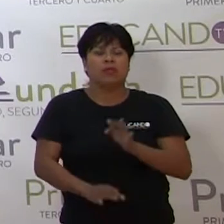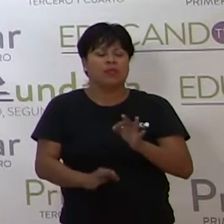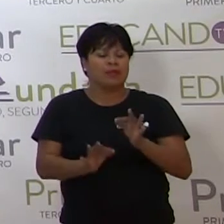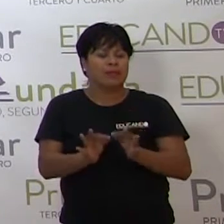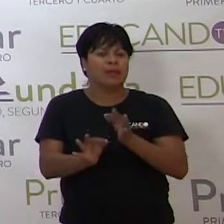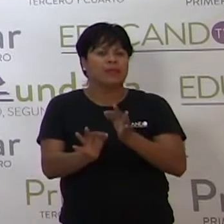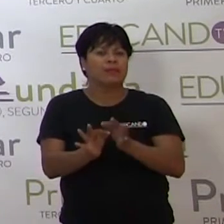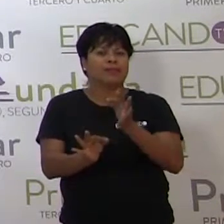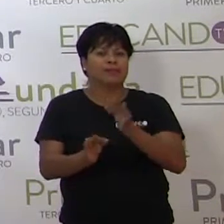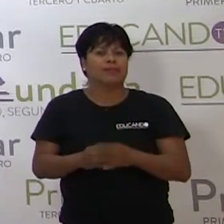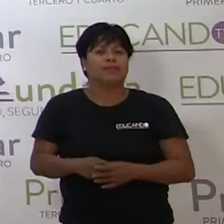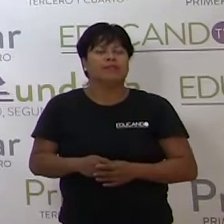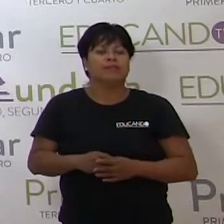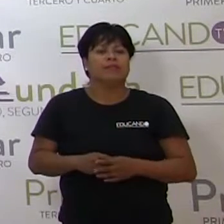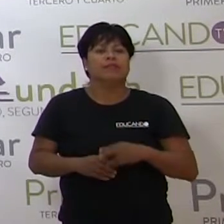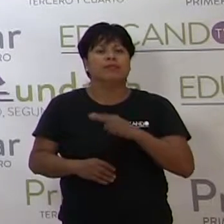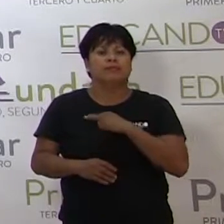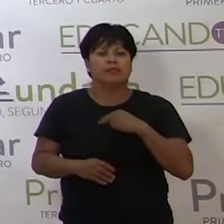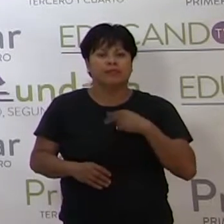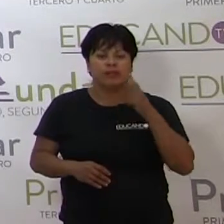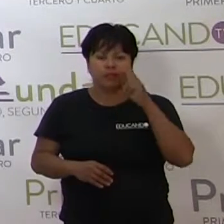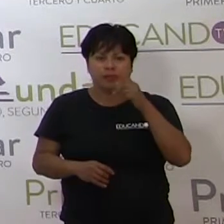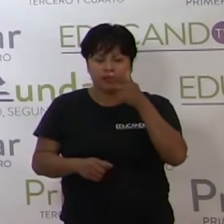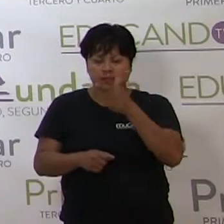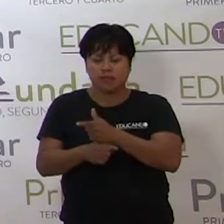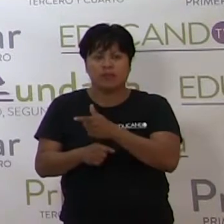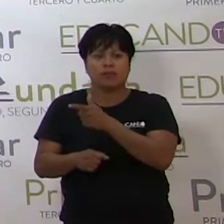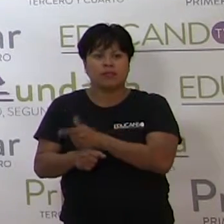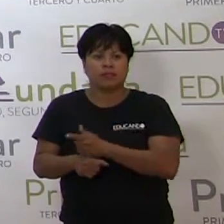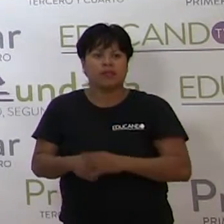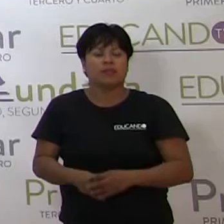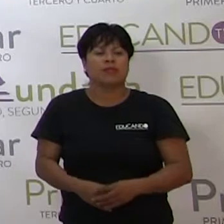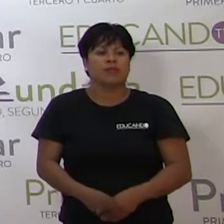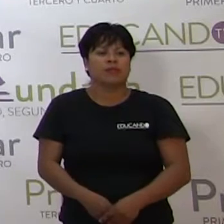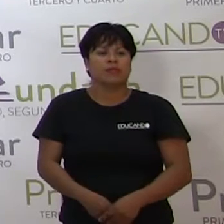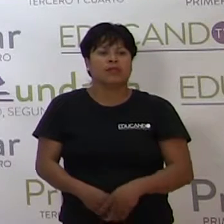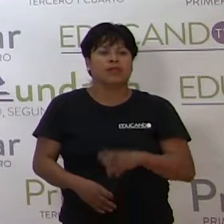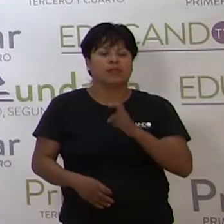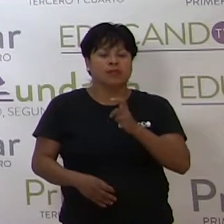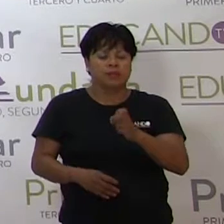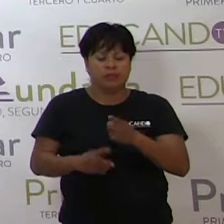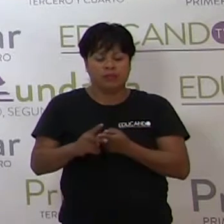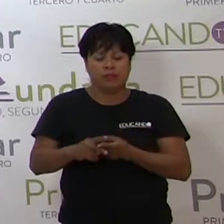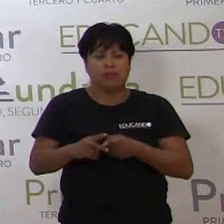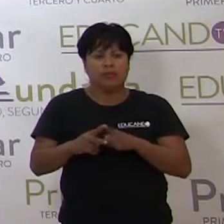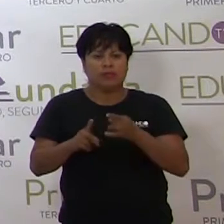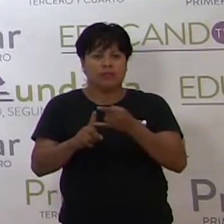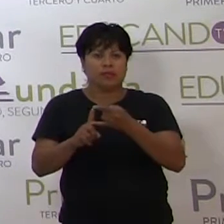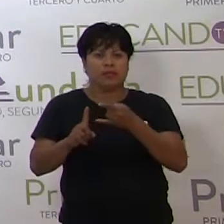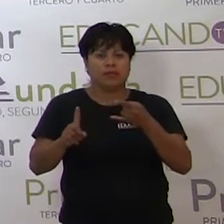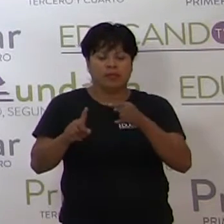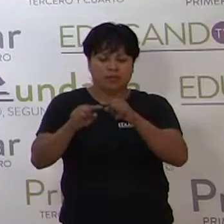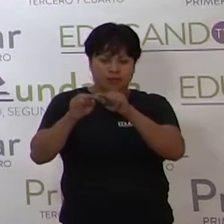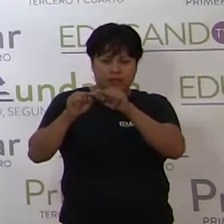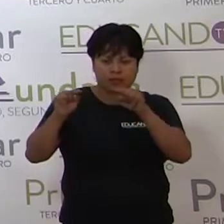Exacto. Vamos a identificar el ángulo recto. ¿Te acuerdas cuánto mide